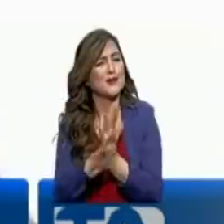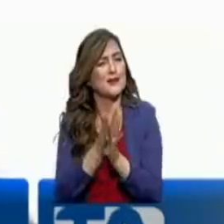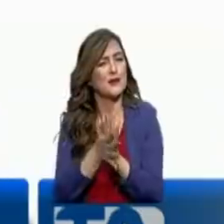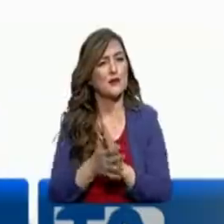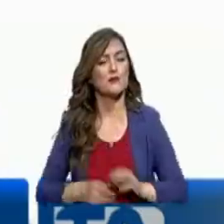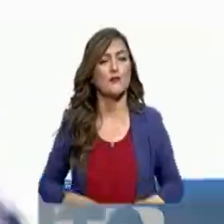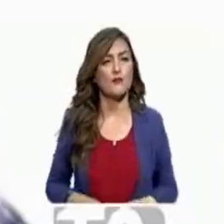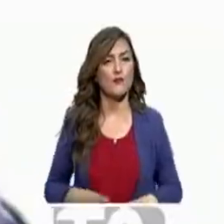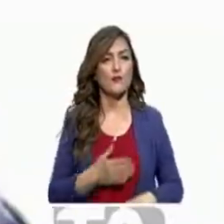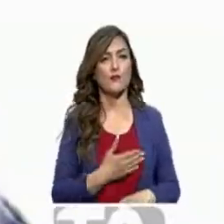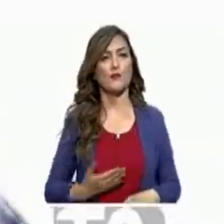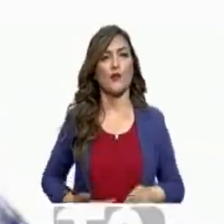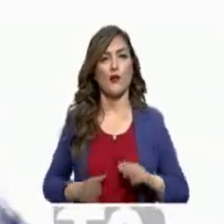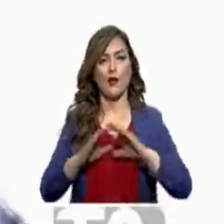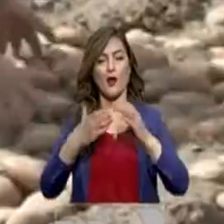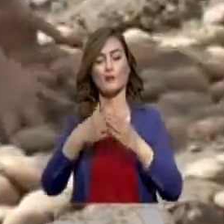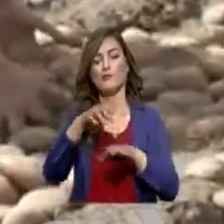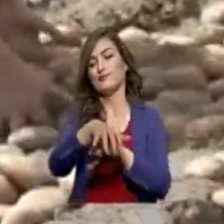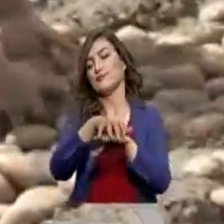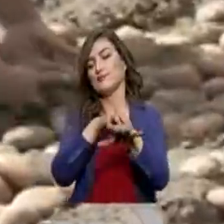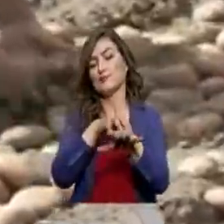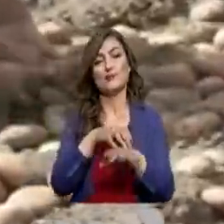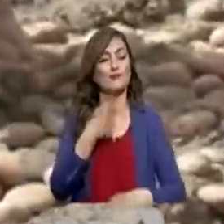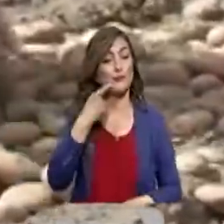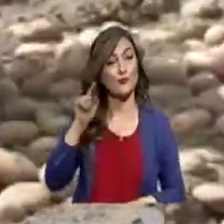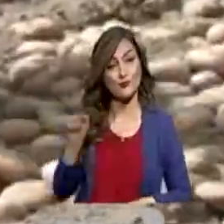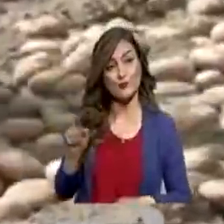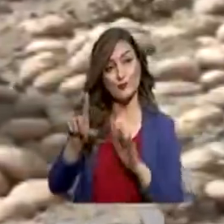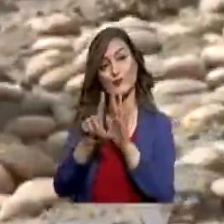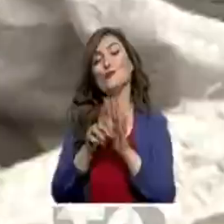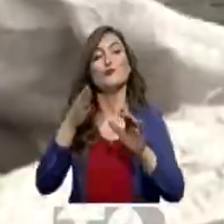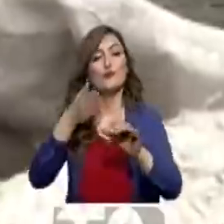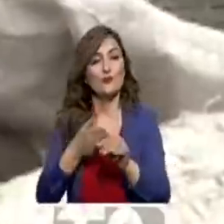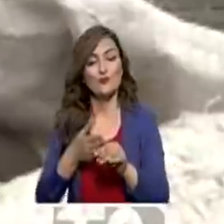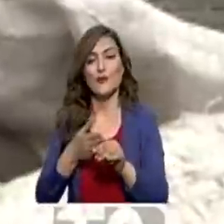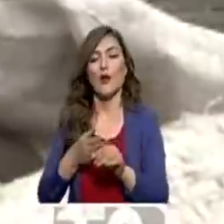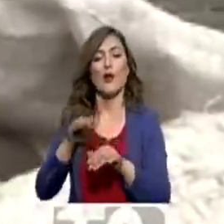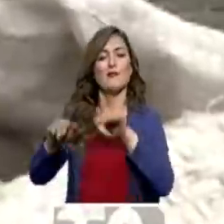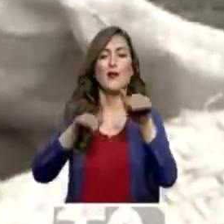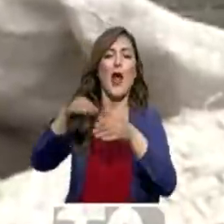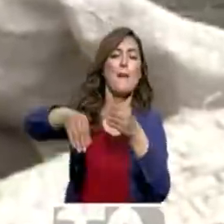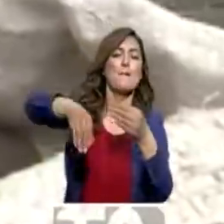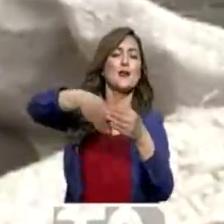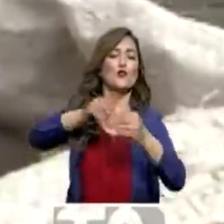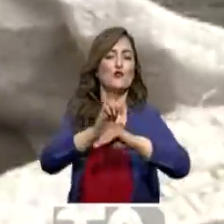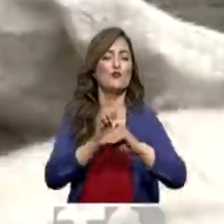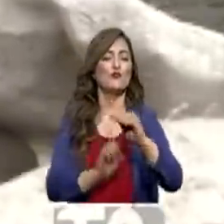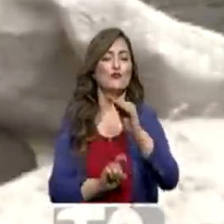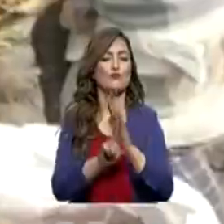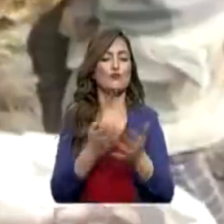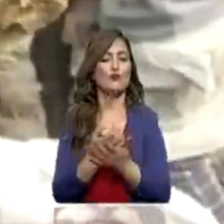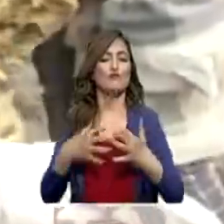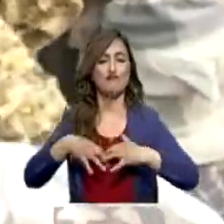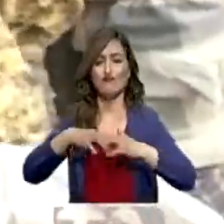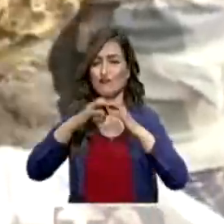empleo. El presidente de la Cámara de Agricultura, de su parte, considera que la ley busca atraer inversiones al país, que ayude a la